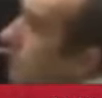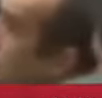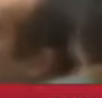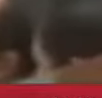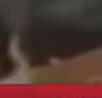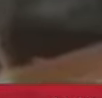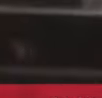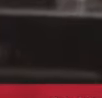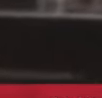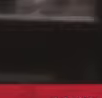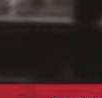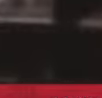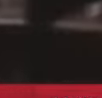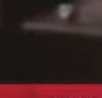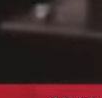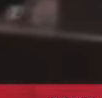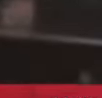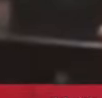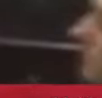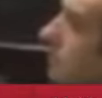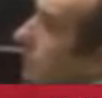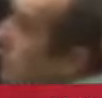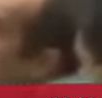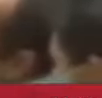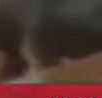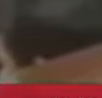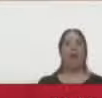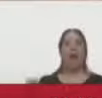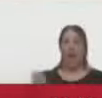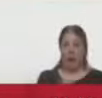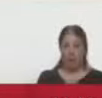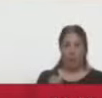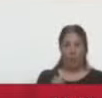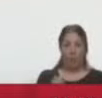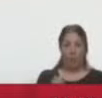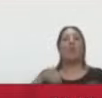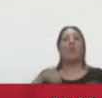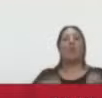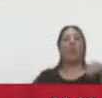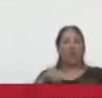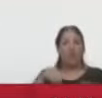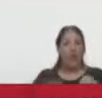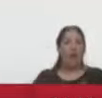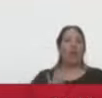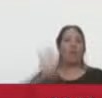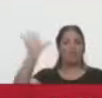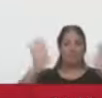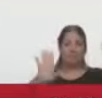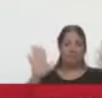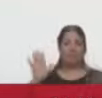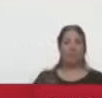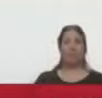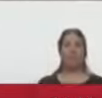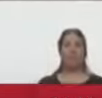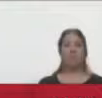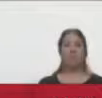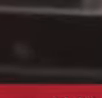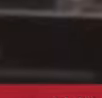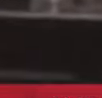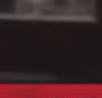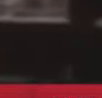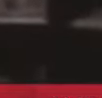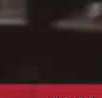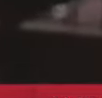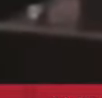equivoqué la de la manito la de la manito esa sesión horrible bochornosa vergonzosa humillante hemos